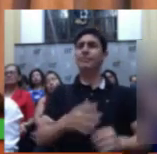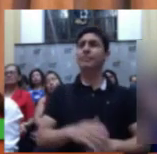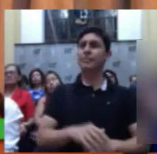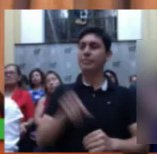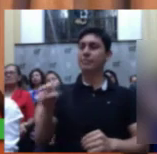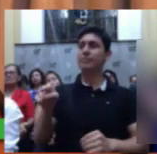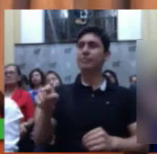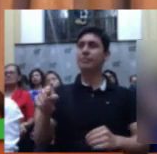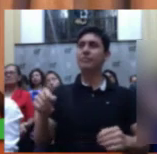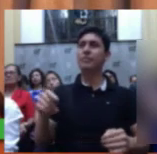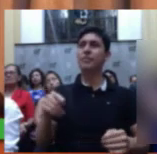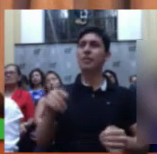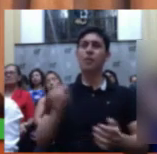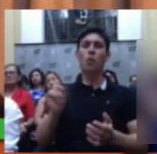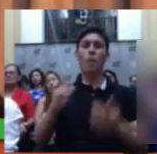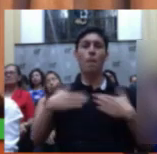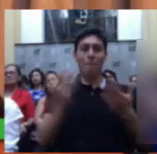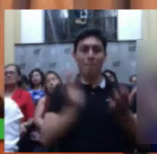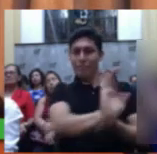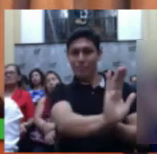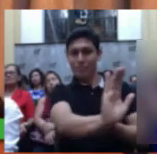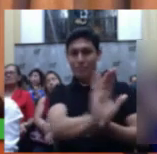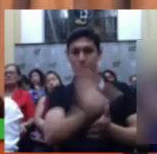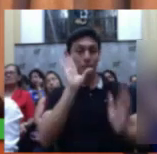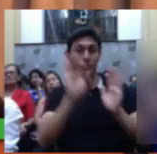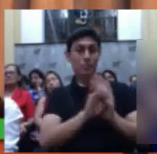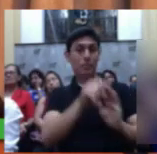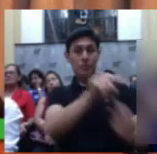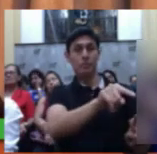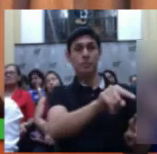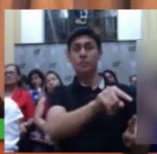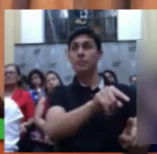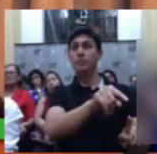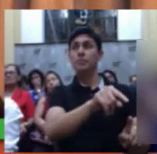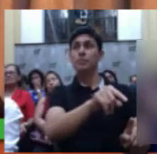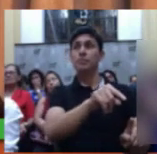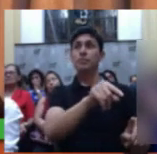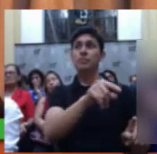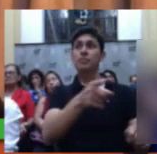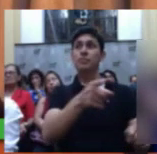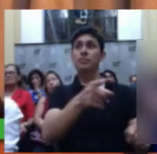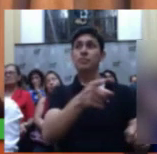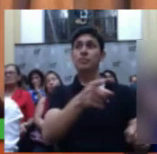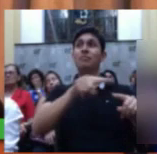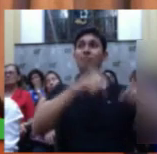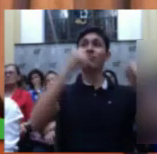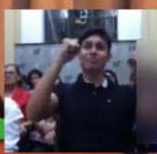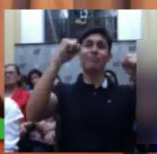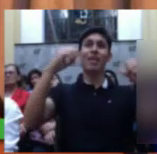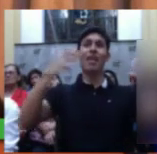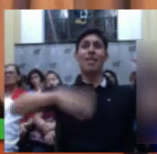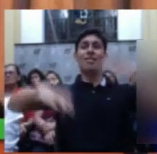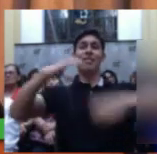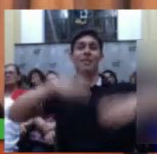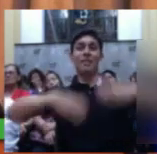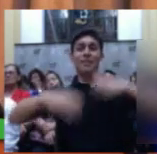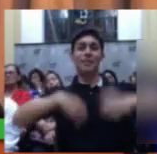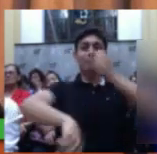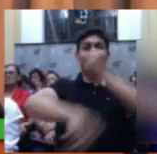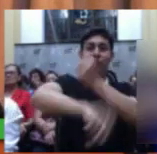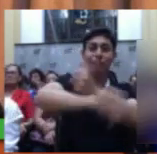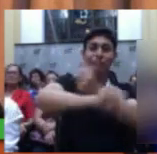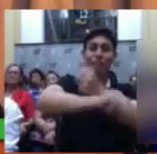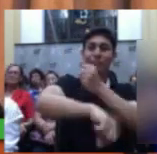puede surgir, por ejemplo, cuando un árbitro no cobra un penal para su querido Alianza Lima en un partido descentralizado.